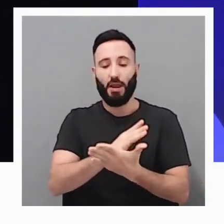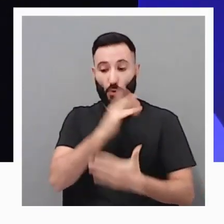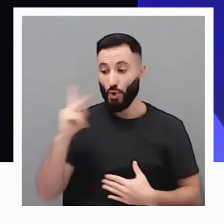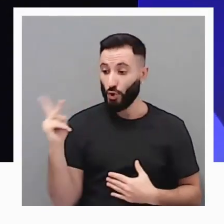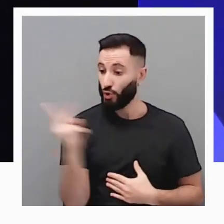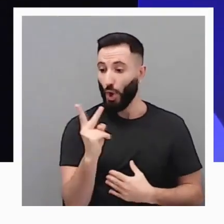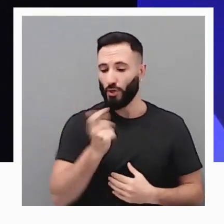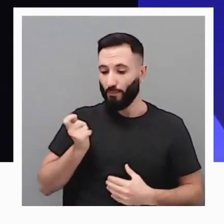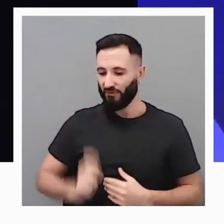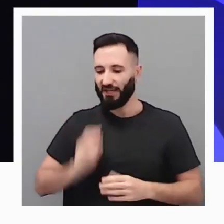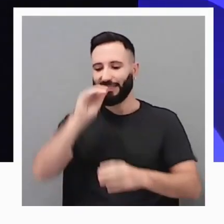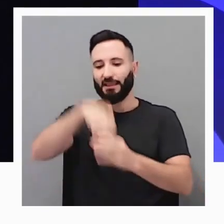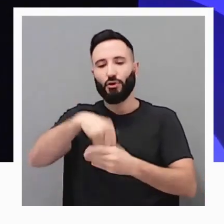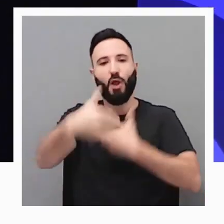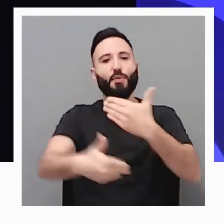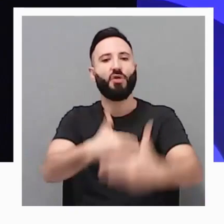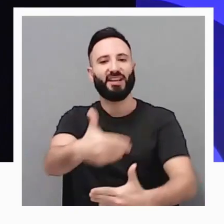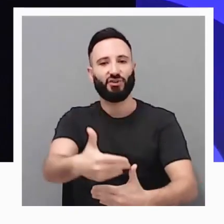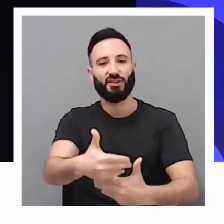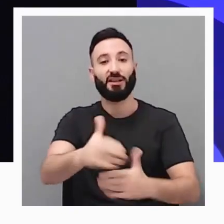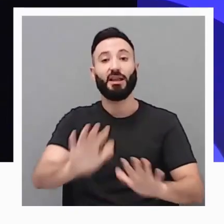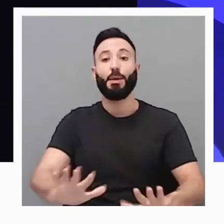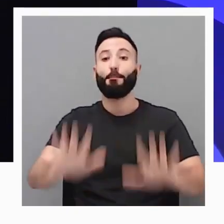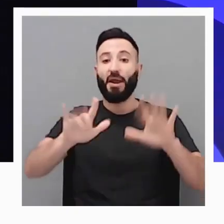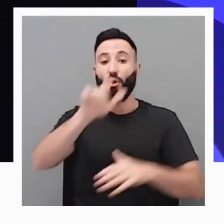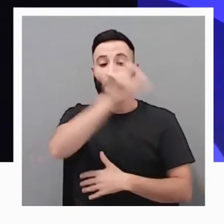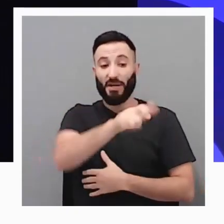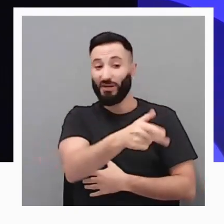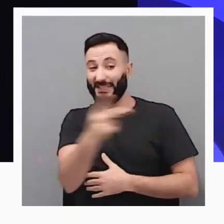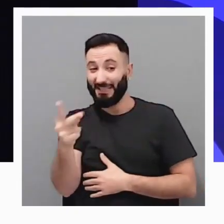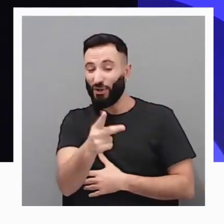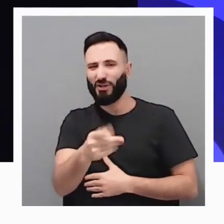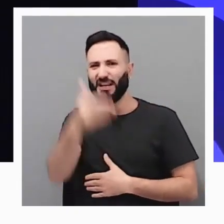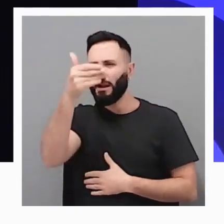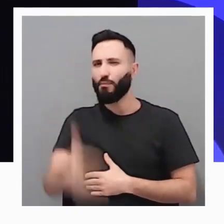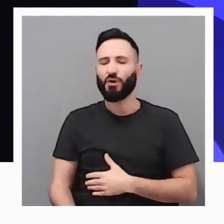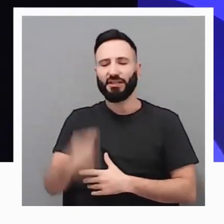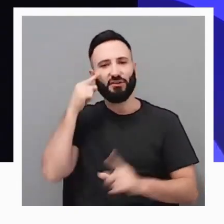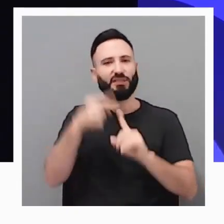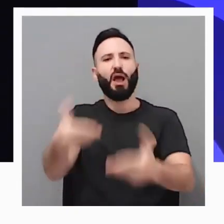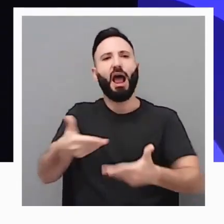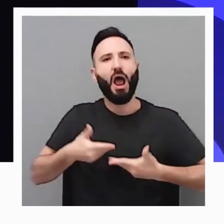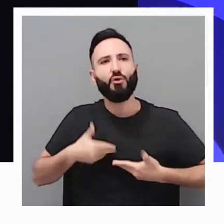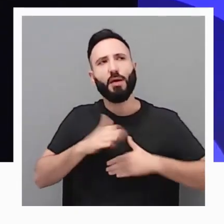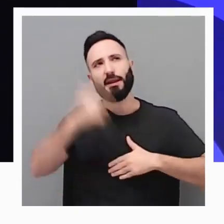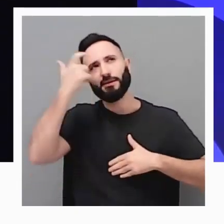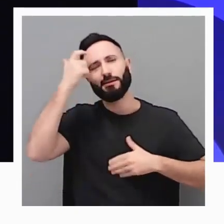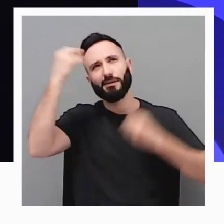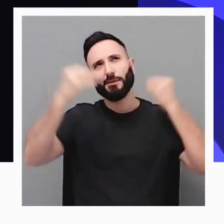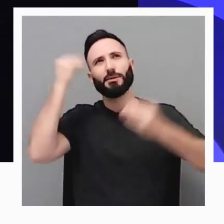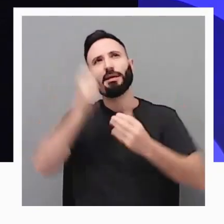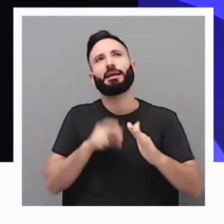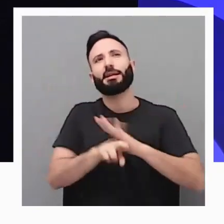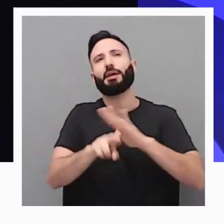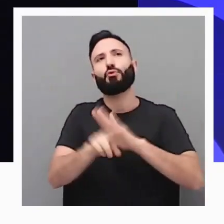ya en el proceso, pero son personas muy importantes que pueden ayudarnos a pensar los recursos pedagógicos que